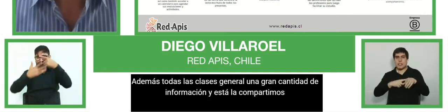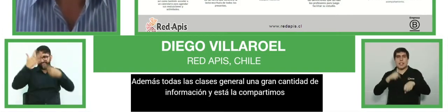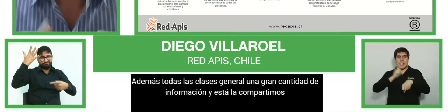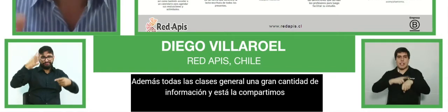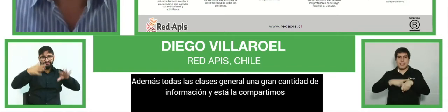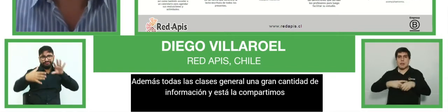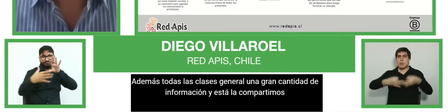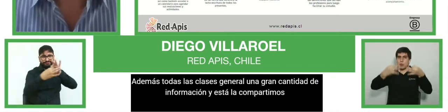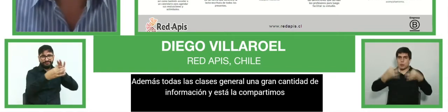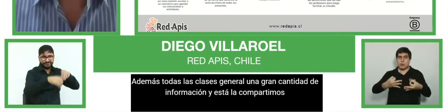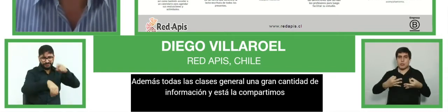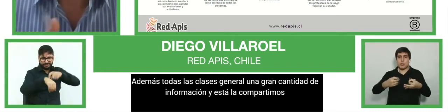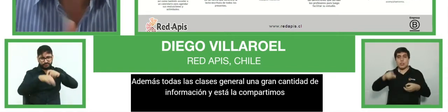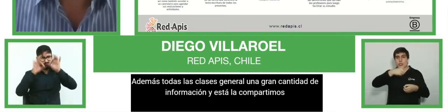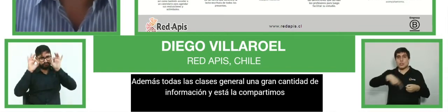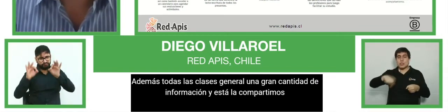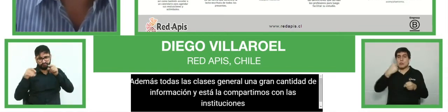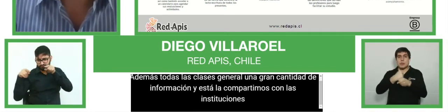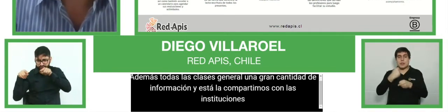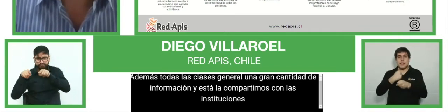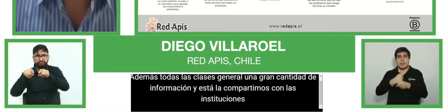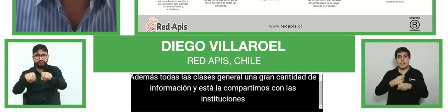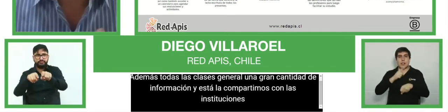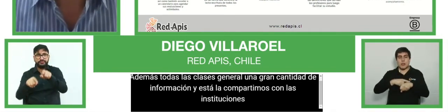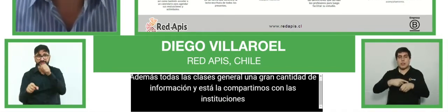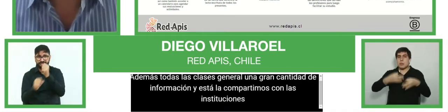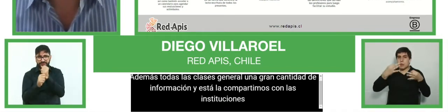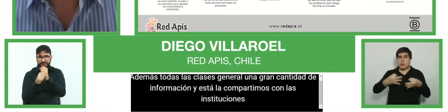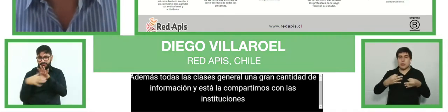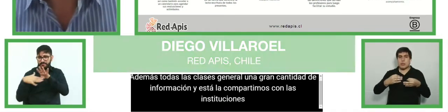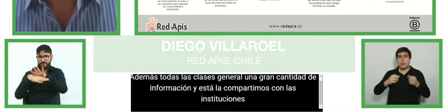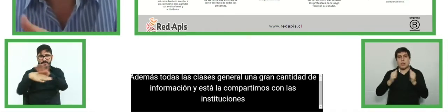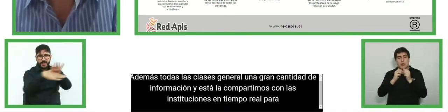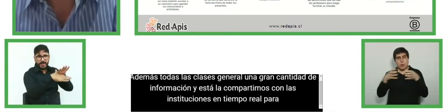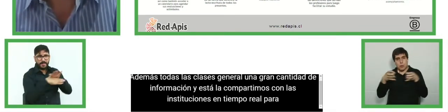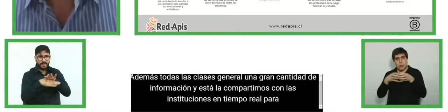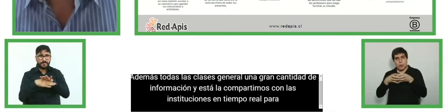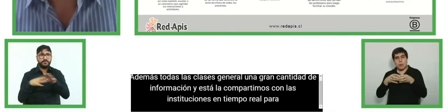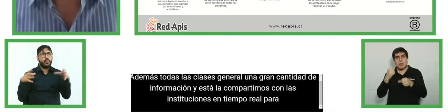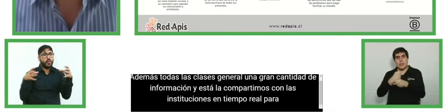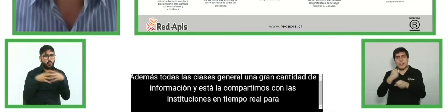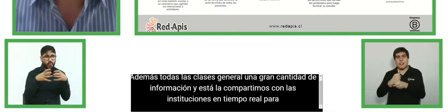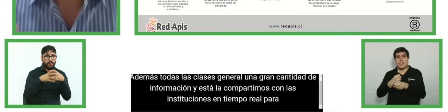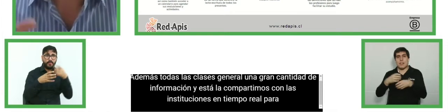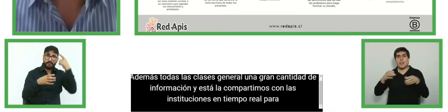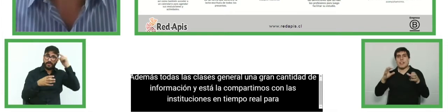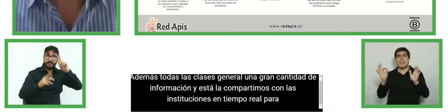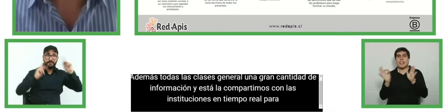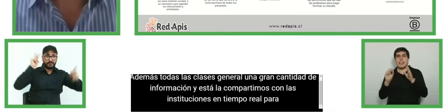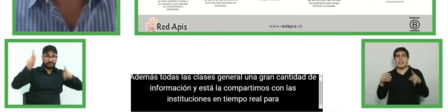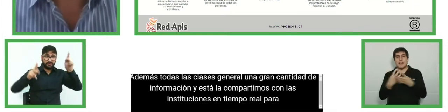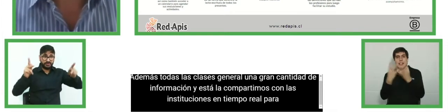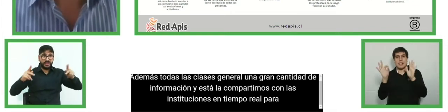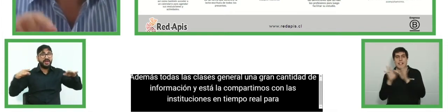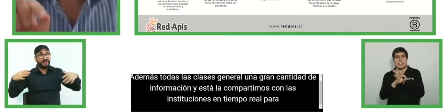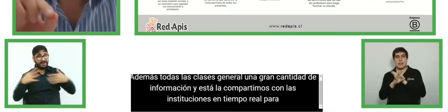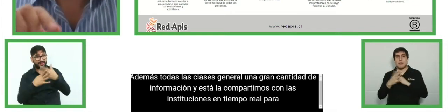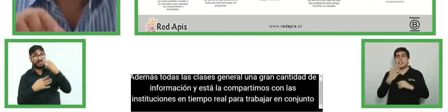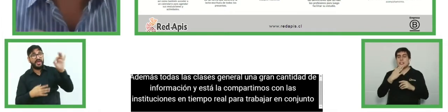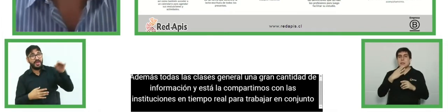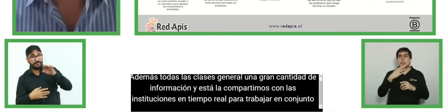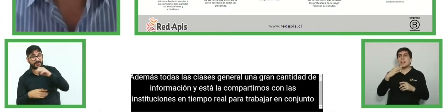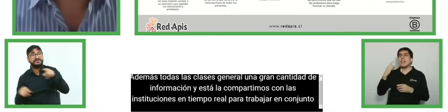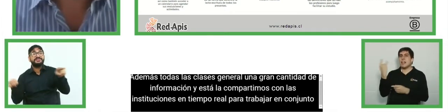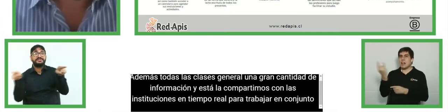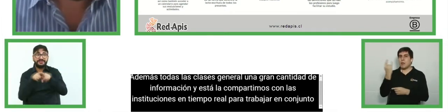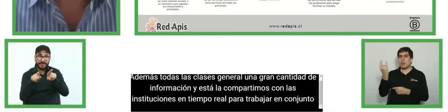trabajar en conjunto con un gran equipo dentro de Rapis y además con los equipos que están en nuestras contrapartes en las instituciones. Les